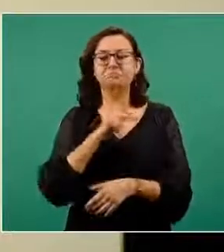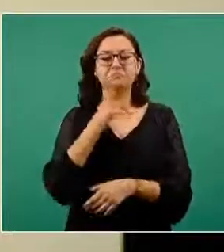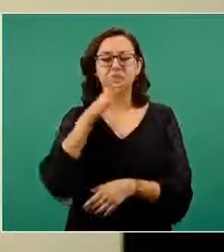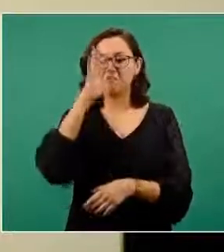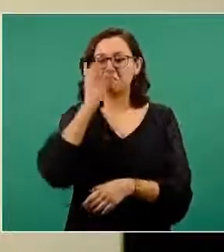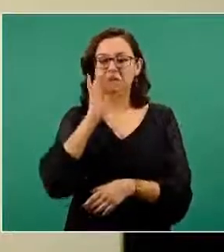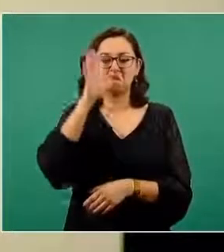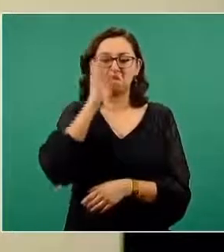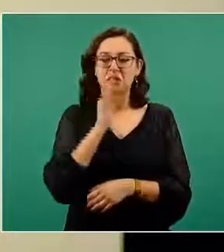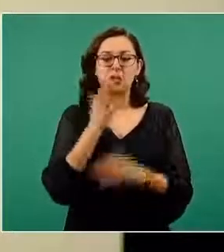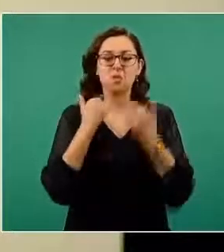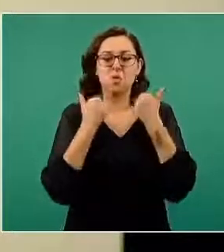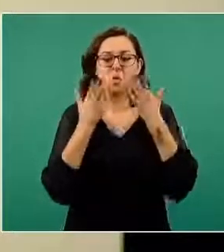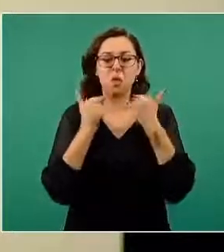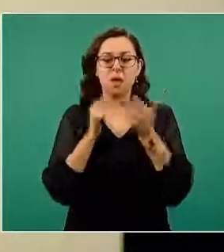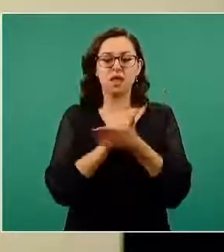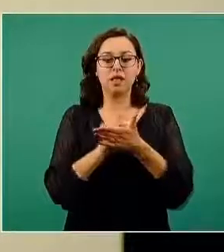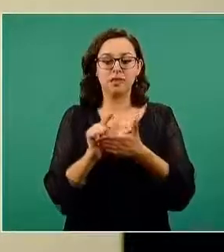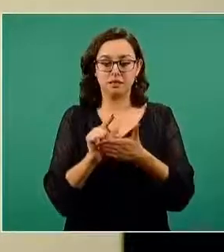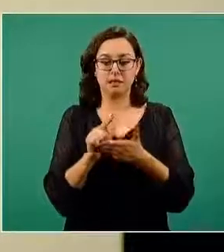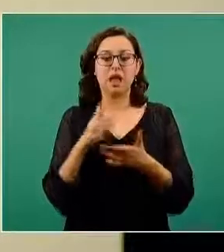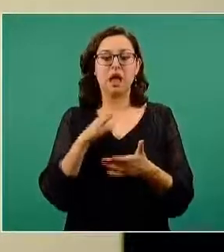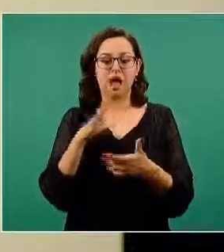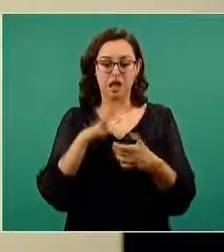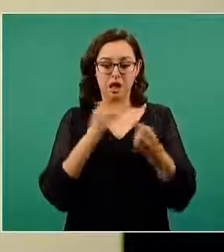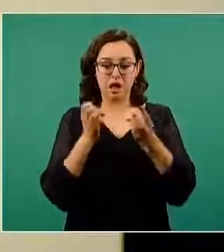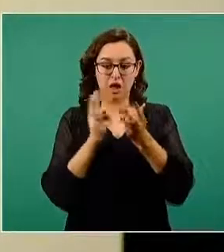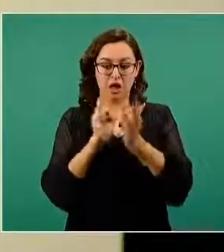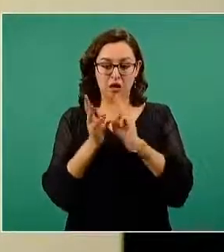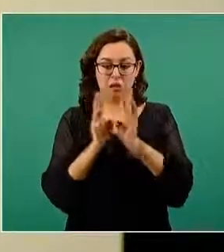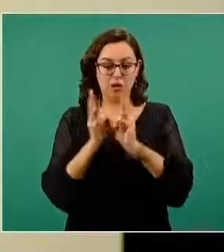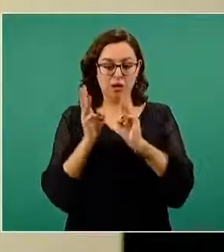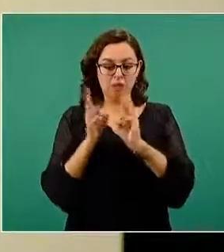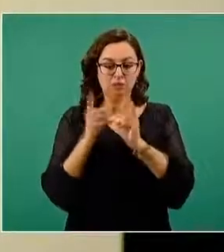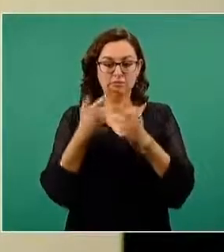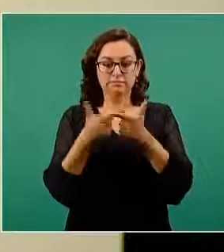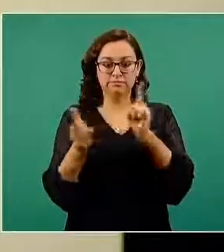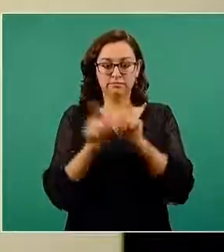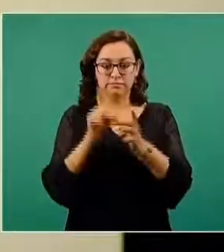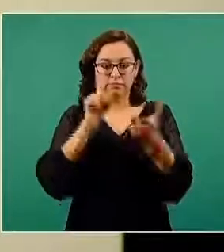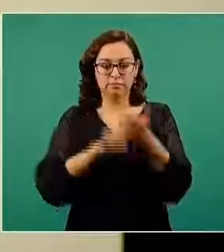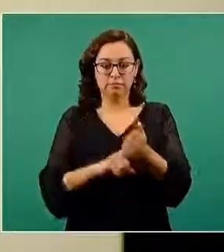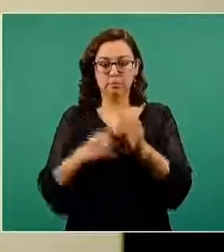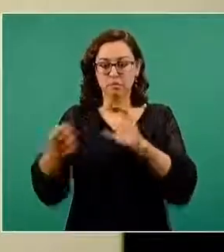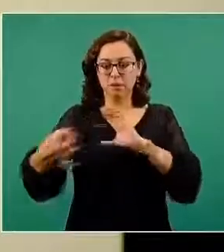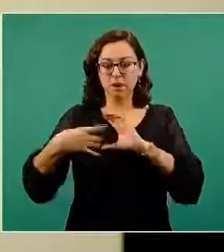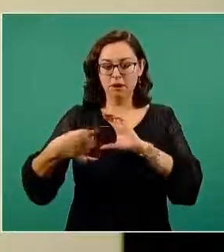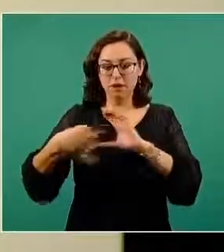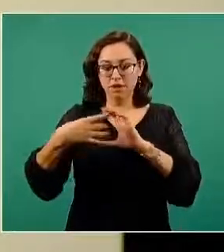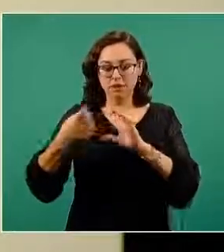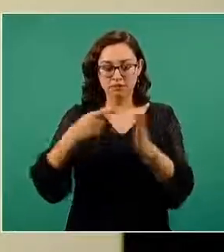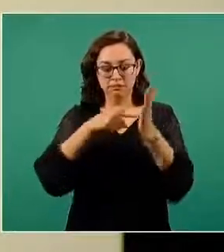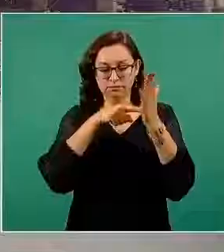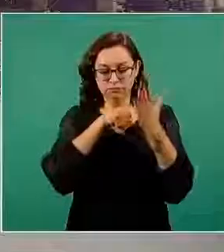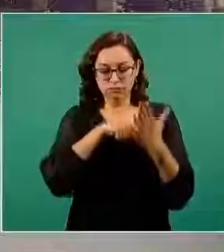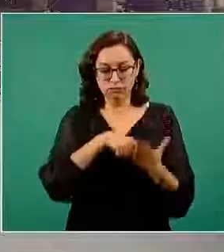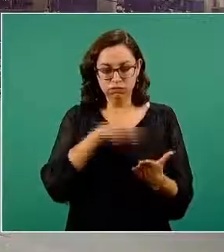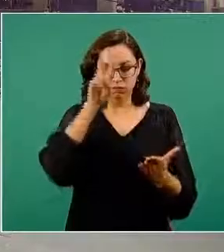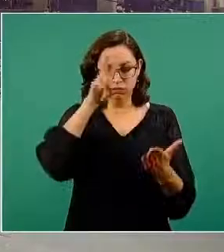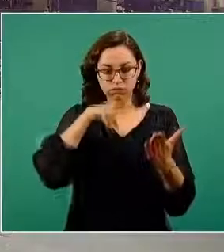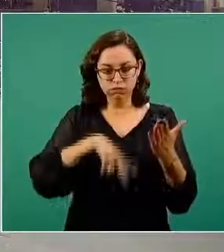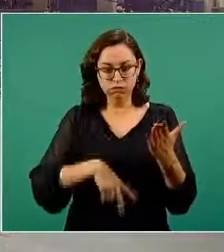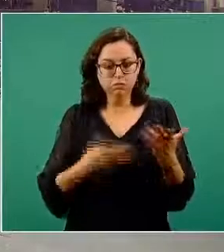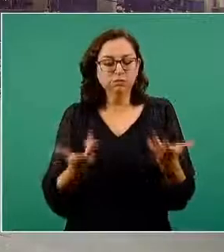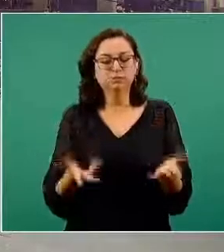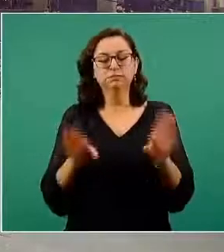Entonces, me mandan hasta los WhatsApp que están en los grupos internos del trabajo y qué es lo que pueden hacer.